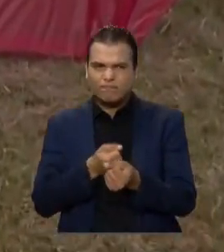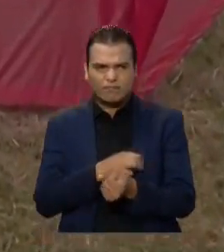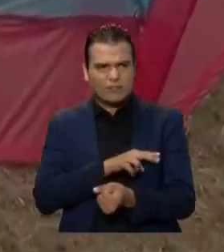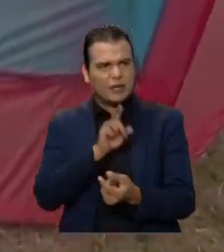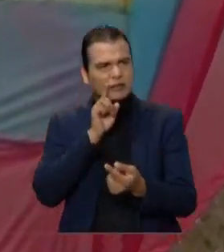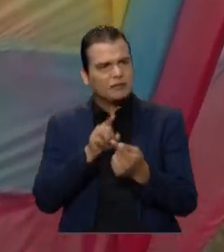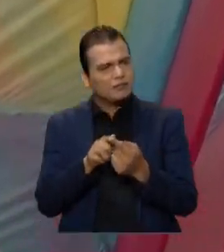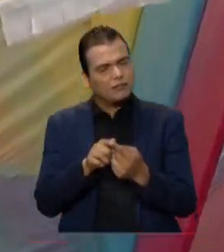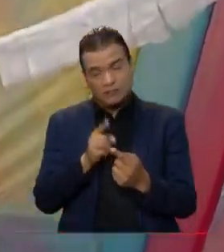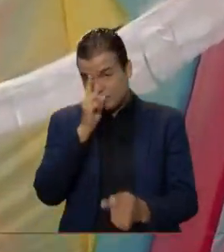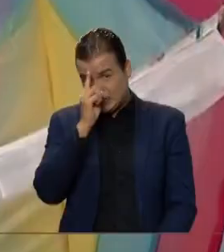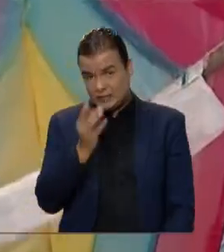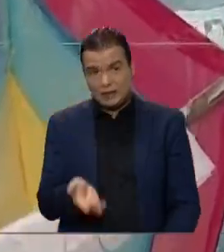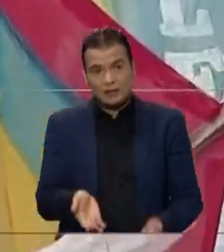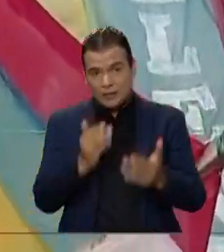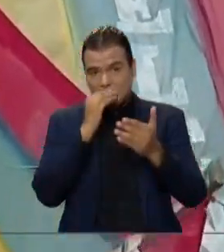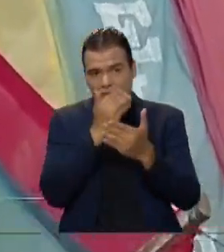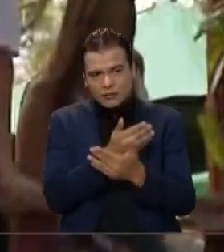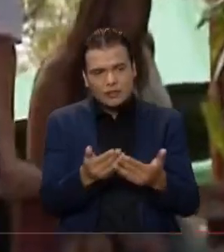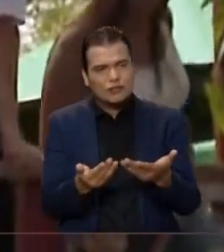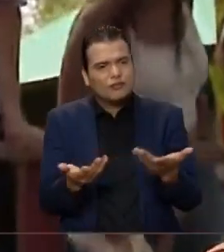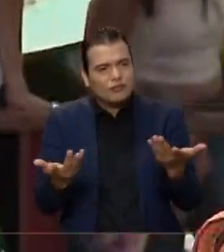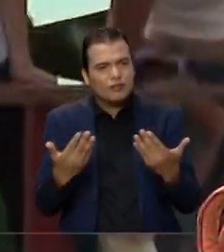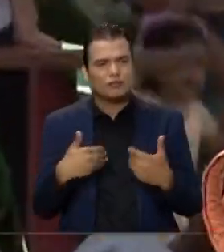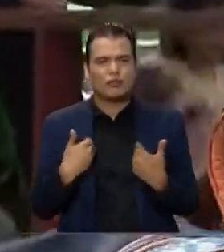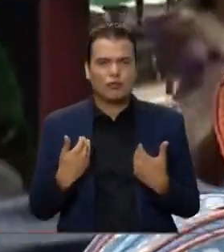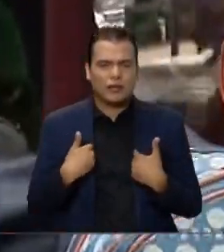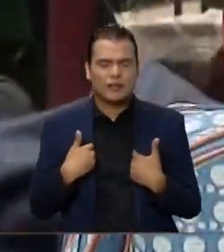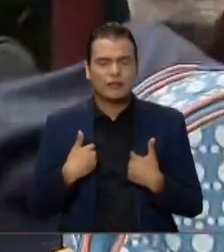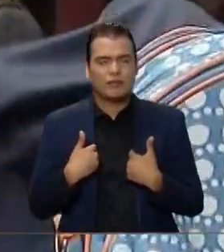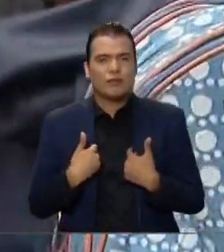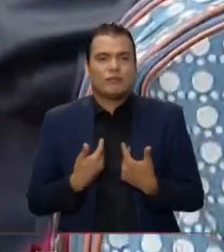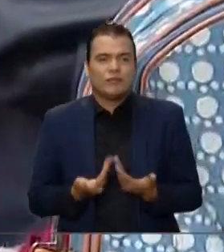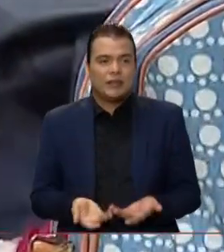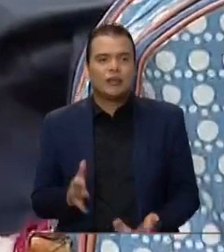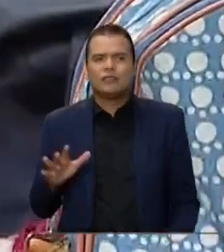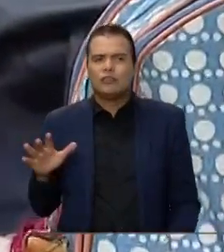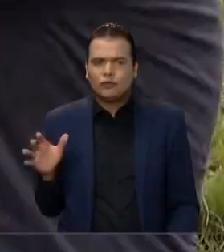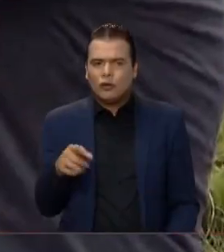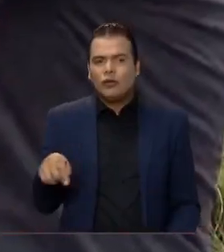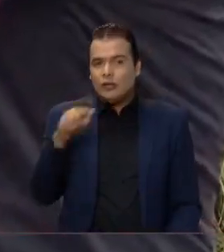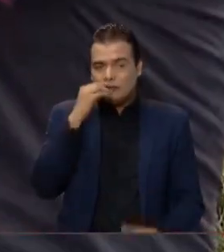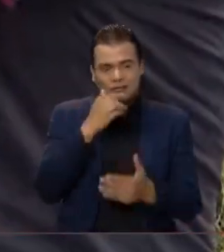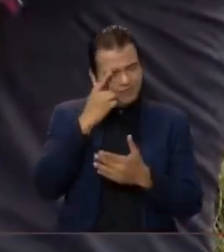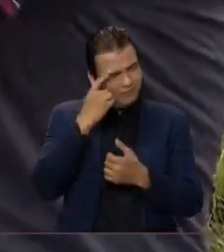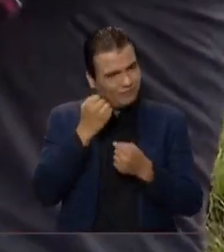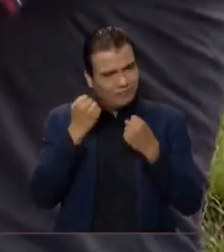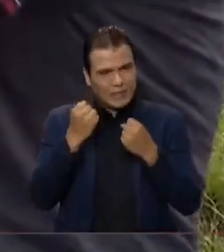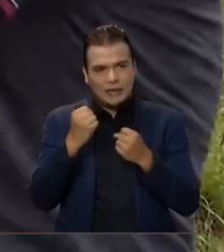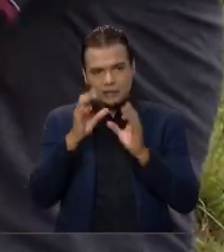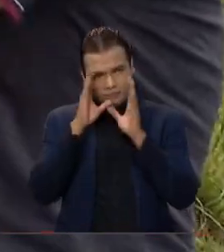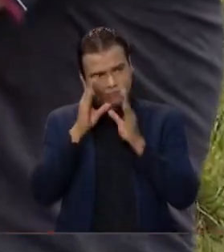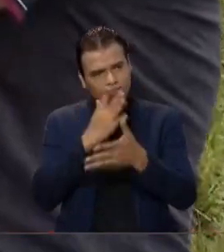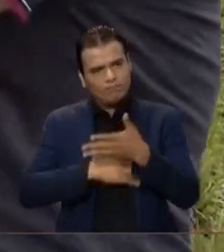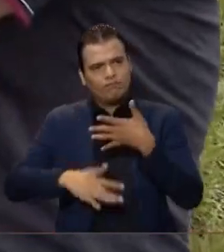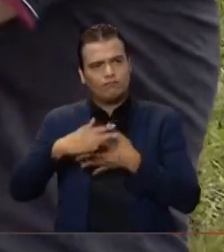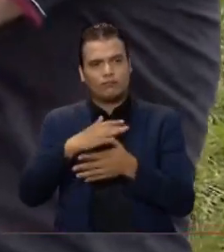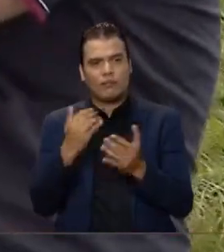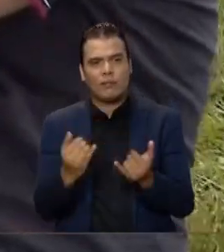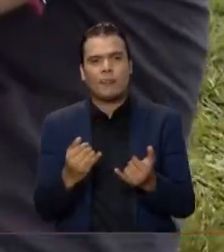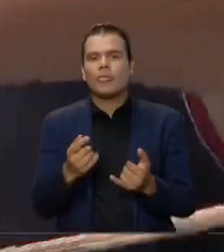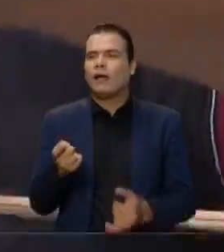territorio amigable para la niñez del departamento, para que los niños y niñas sean nuestra prioridad. Y este Festival